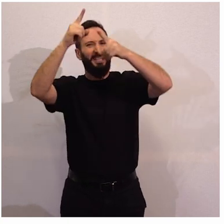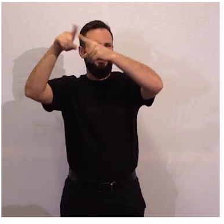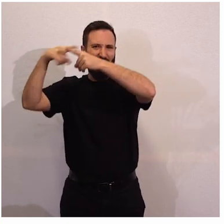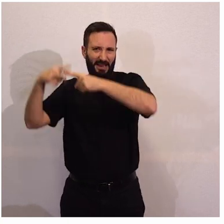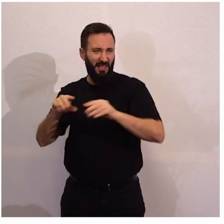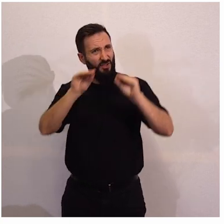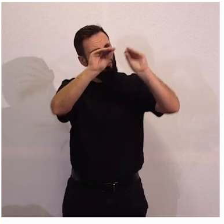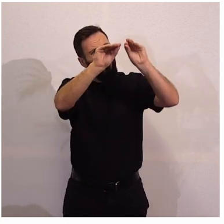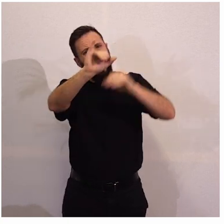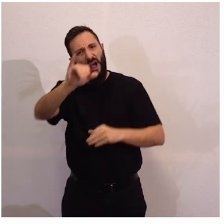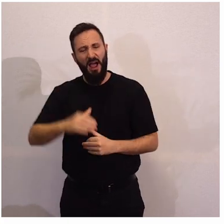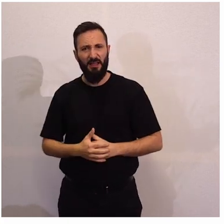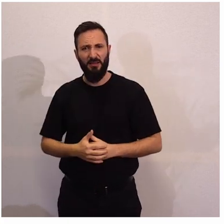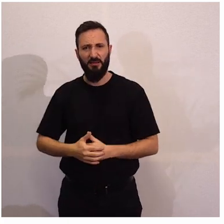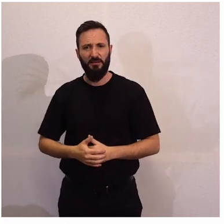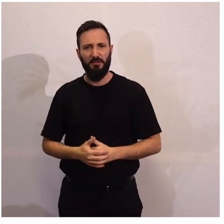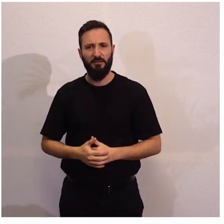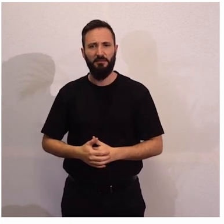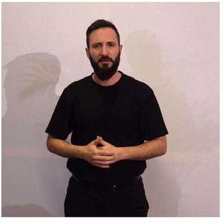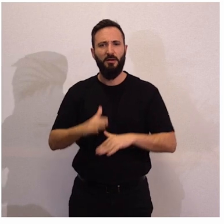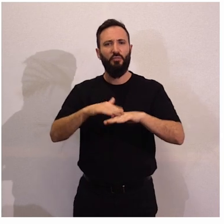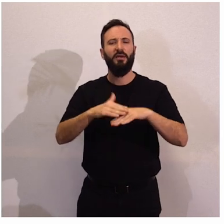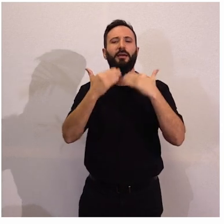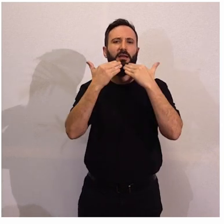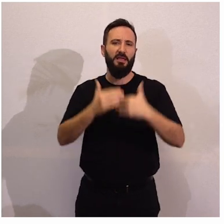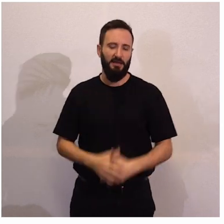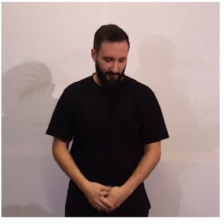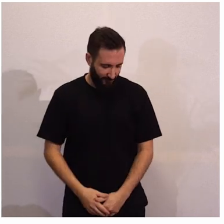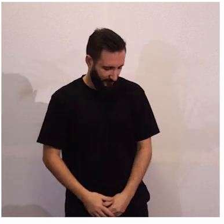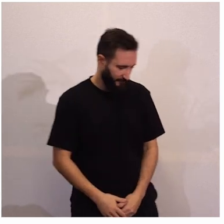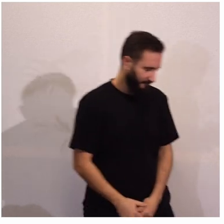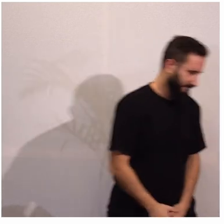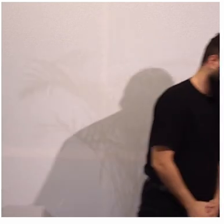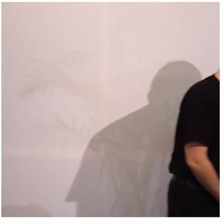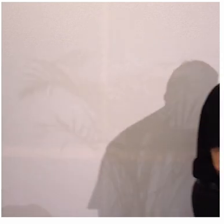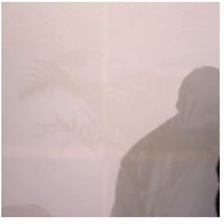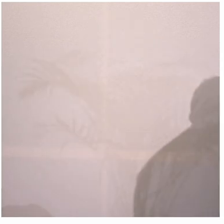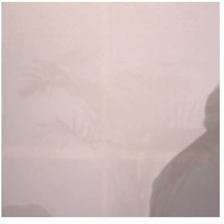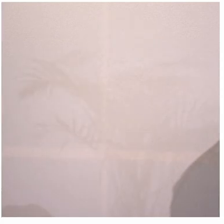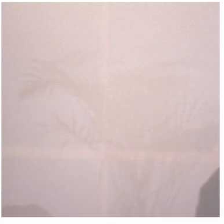no se lo conozca. Muchas gracias. En ello estamos, claro.